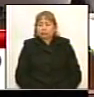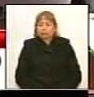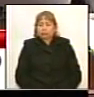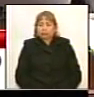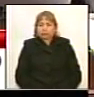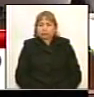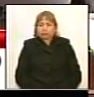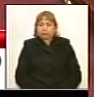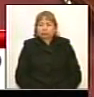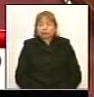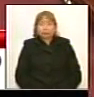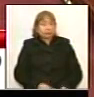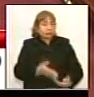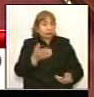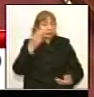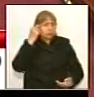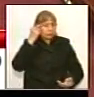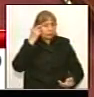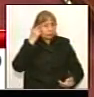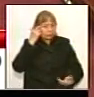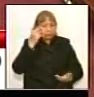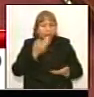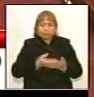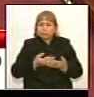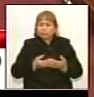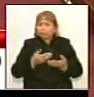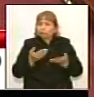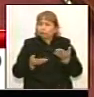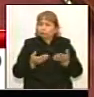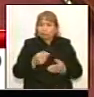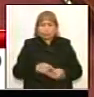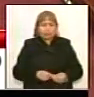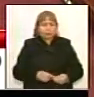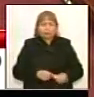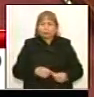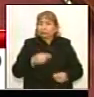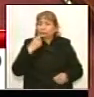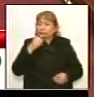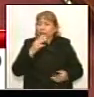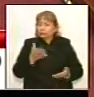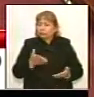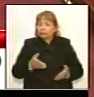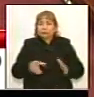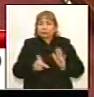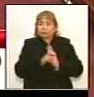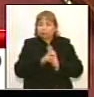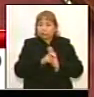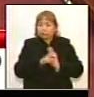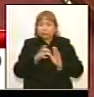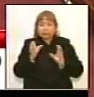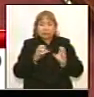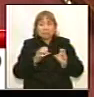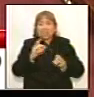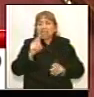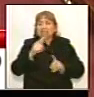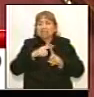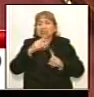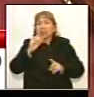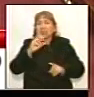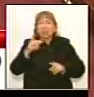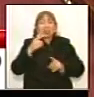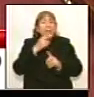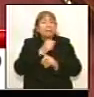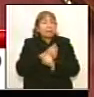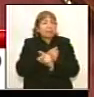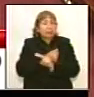Para terminar. O sea que al político delincuente trato con guantes de seda, están haciendo la ley para Alejandro Toledo, para Ollantumala,